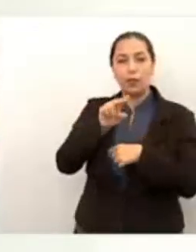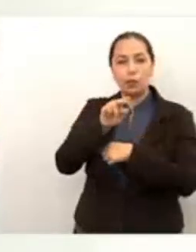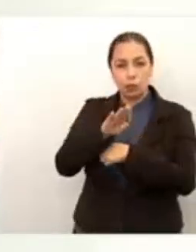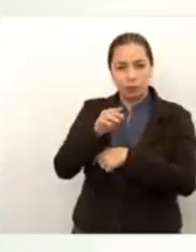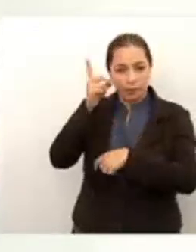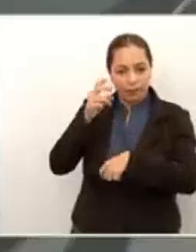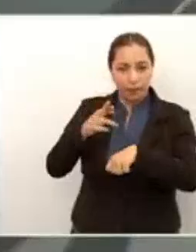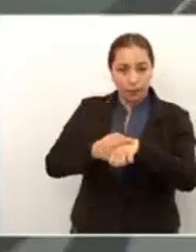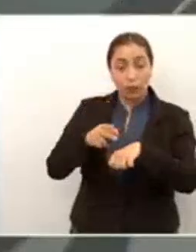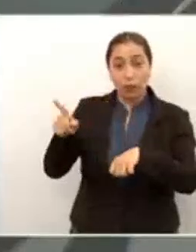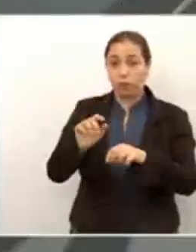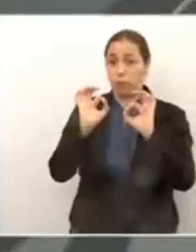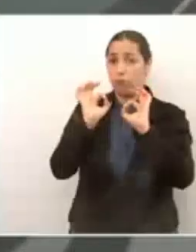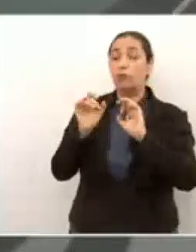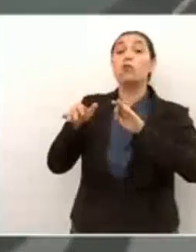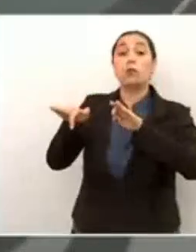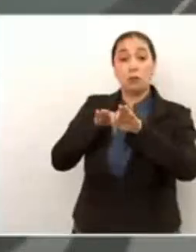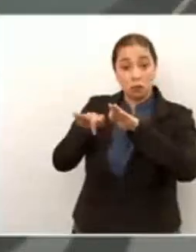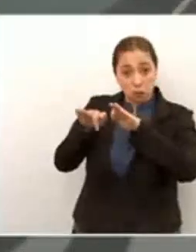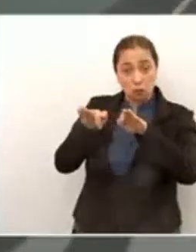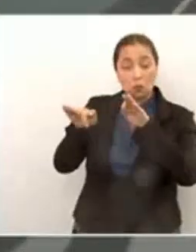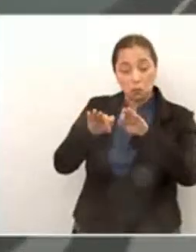un excelente trabajo.